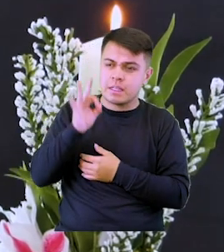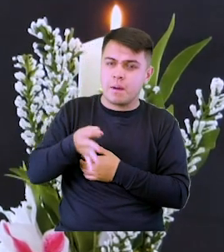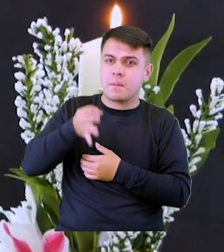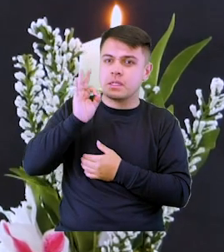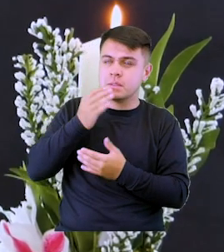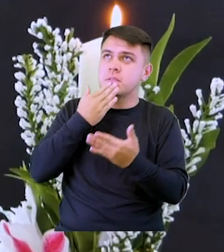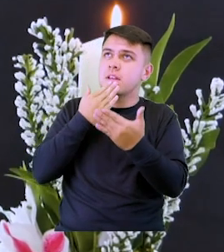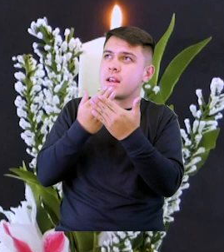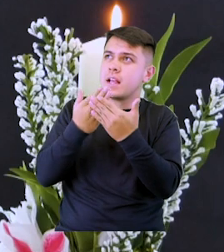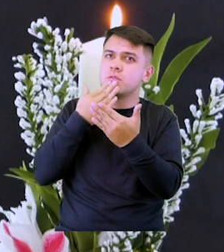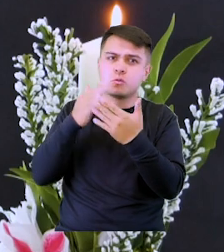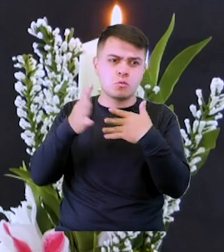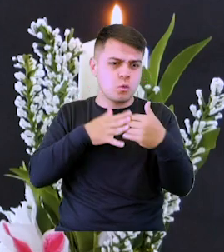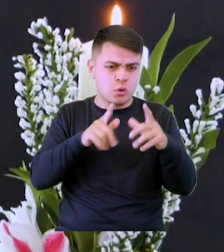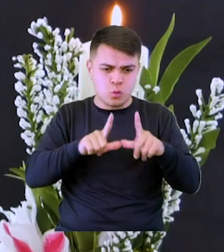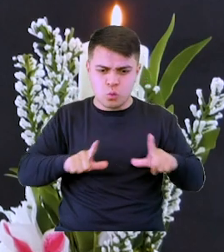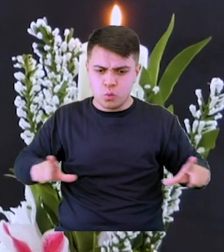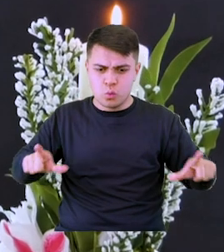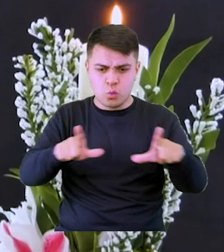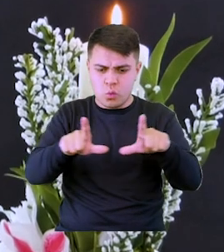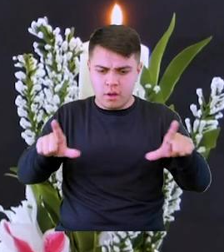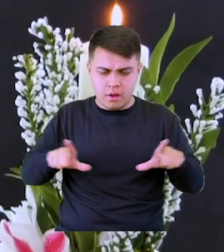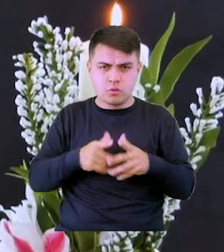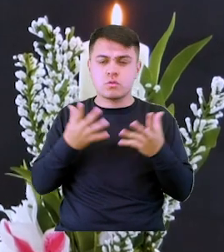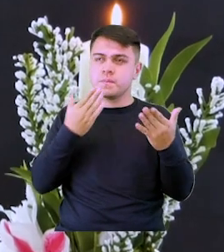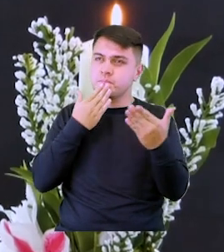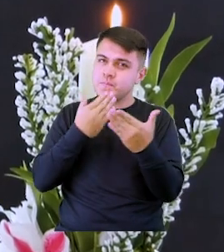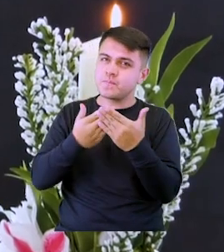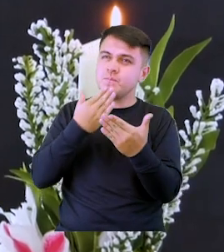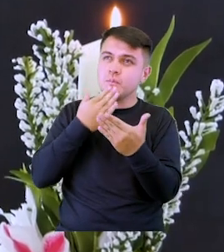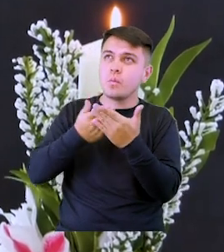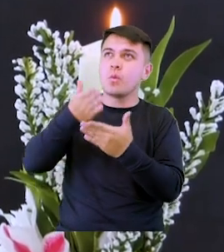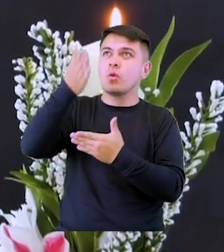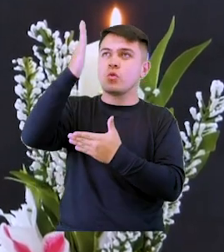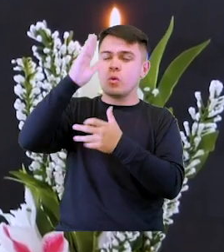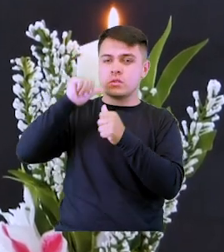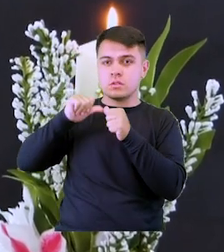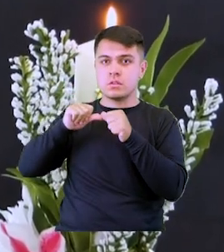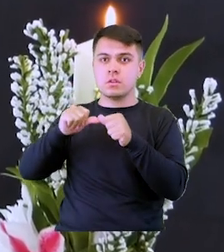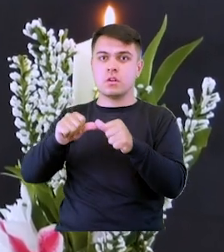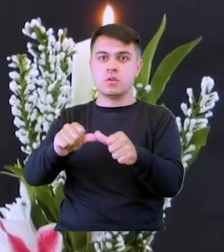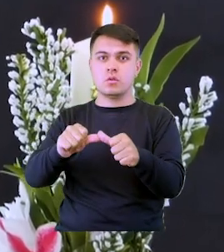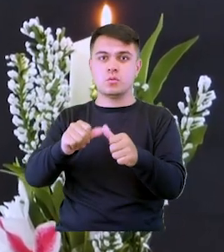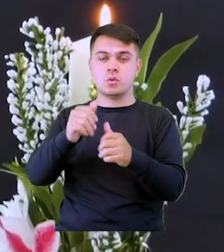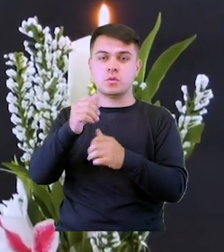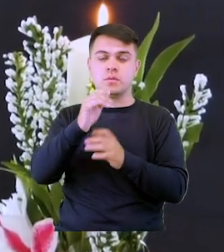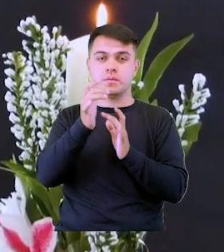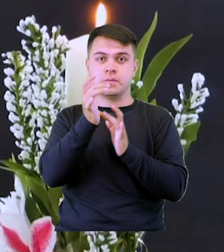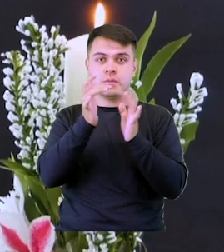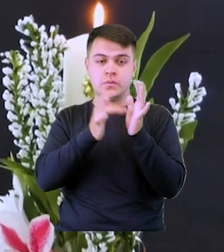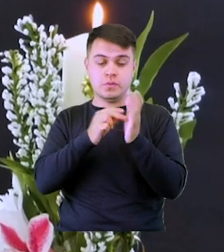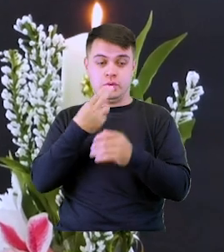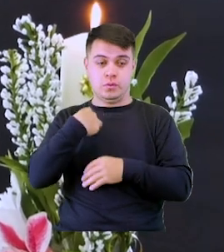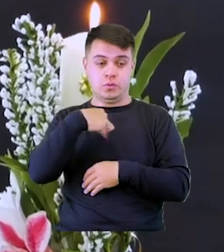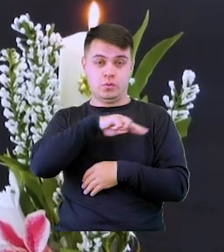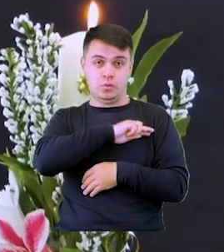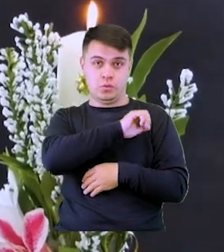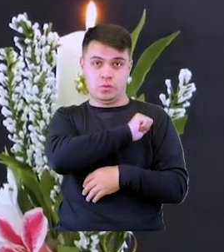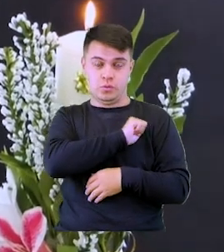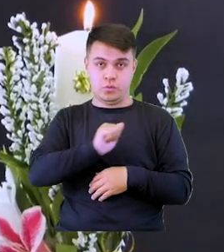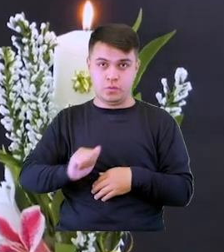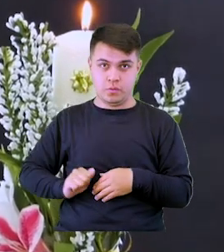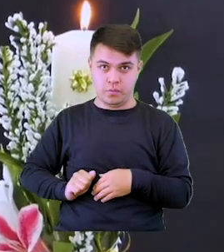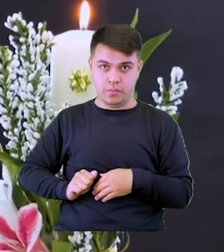todo lugar, Señor Padre Santo, Dios todo bondadoso y eterno, por Cristo Señor nuestro, quien